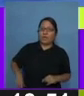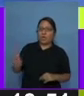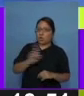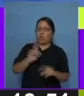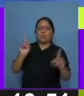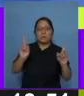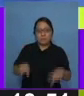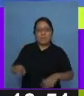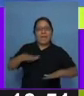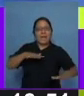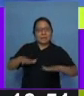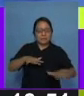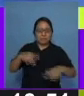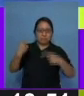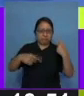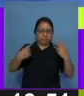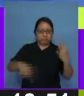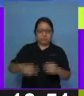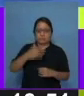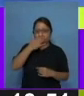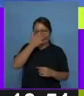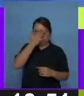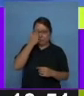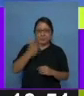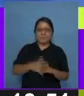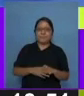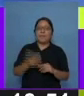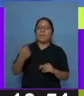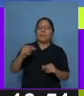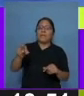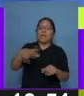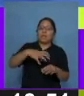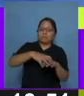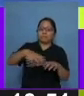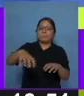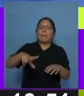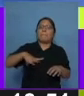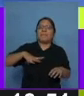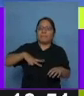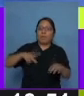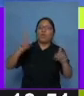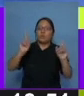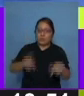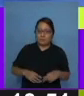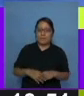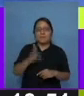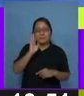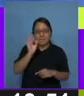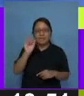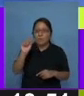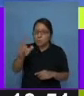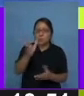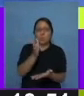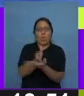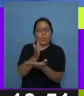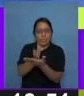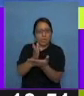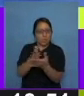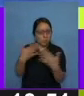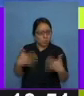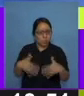las actividades, ¿no es cierto? No, de la actividad privada. Sabemos que aquello que por